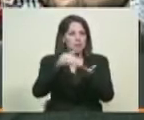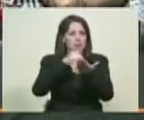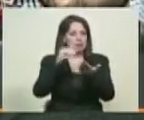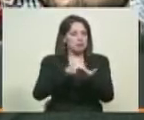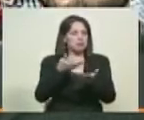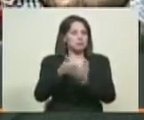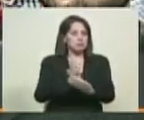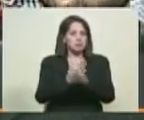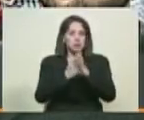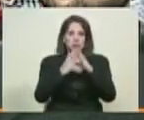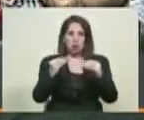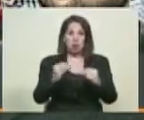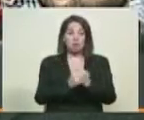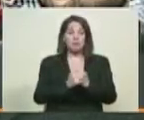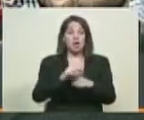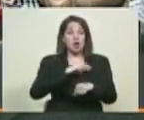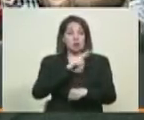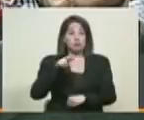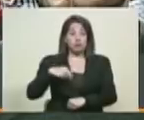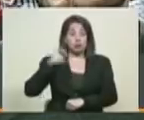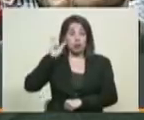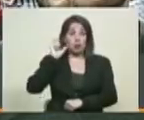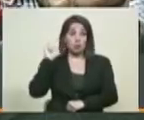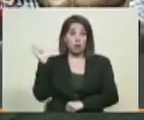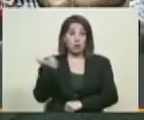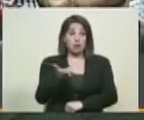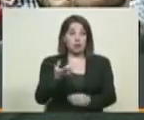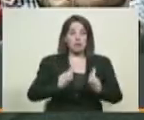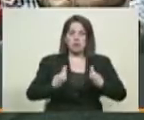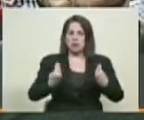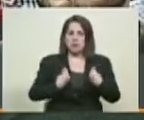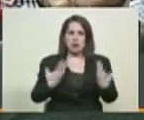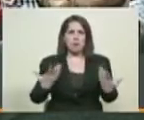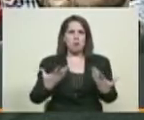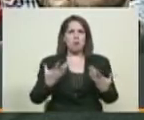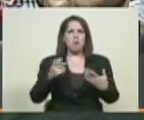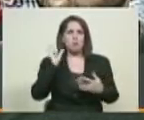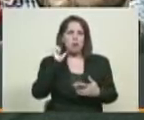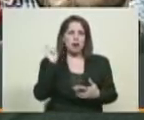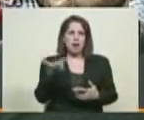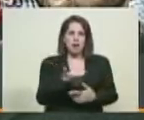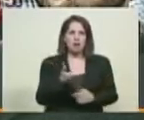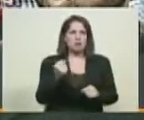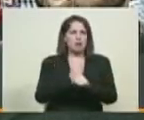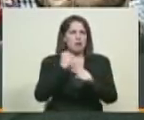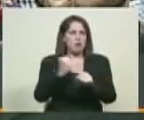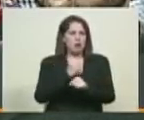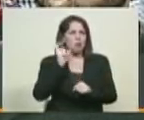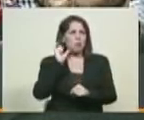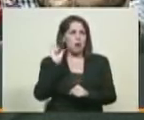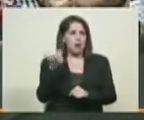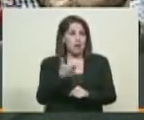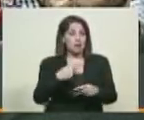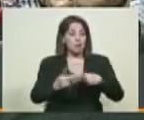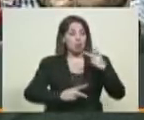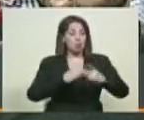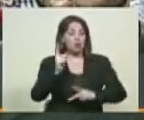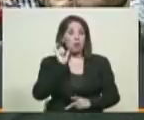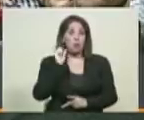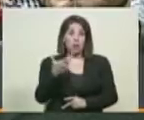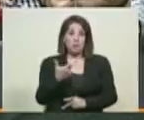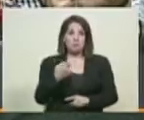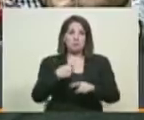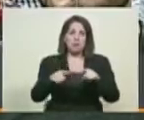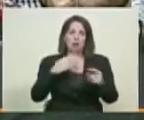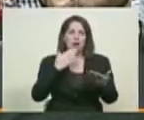es que nosotros los guareneros vivamos en Guarenas, trabajemos en Guarenas y produzcamos en Guarenas. Pero muchísimas gracias por